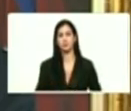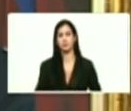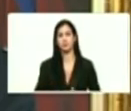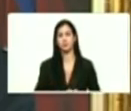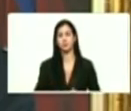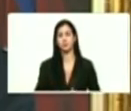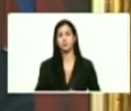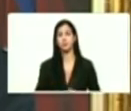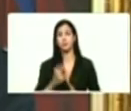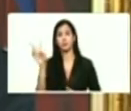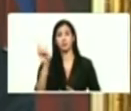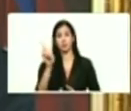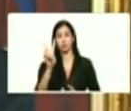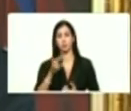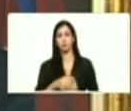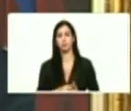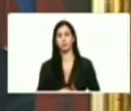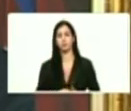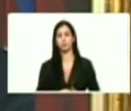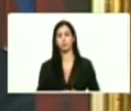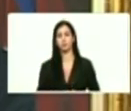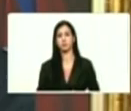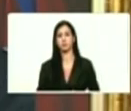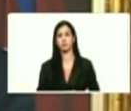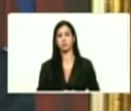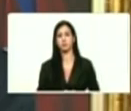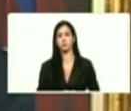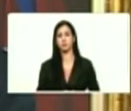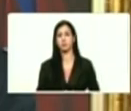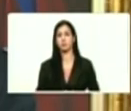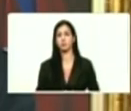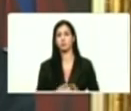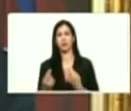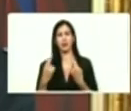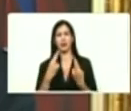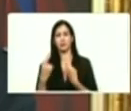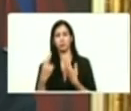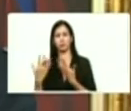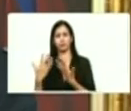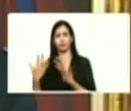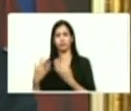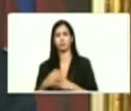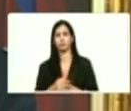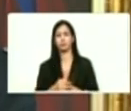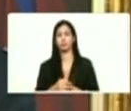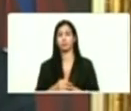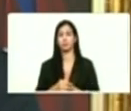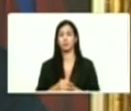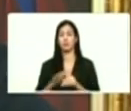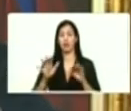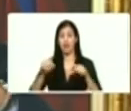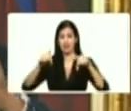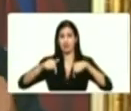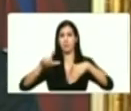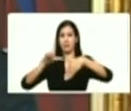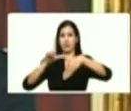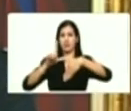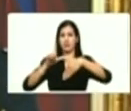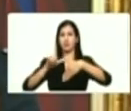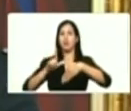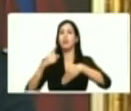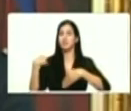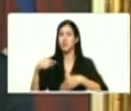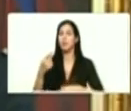y Venezuela en su relacionamiento externo en el marco de América Latina bueno tendrá las